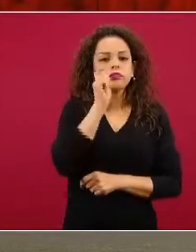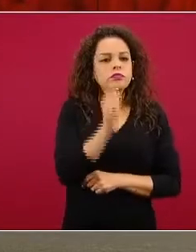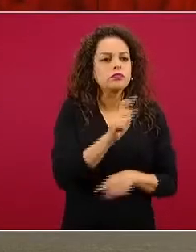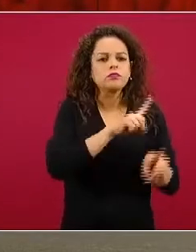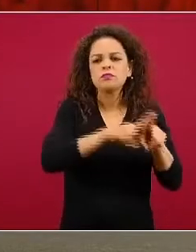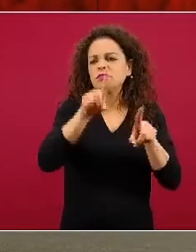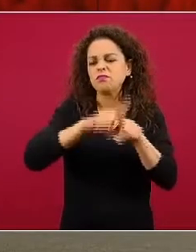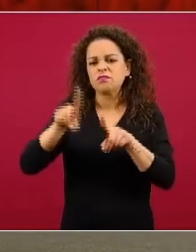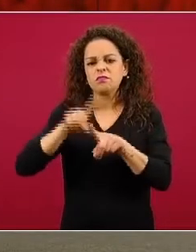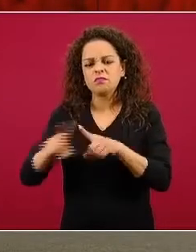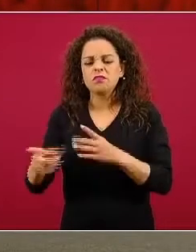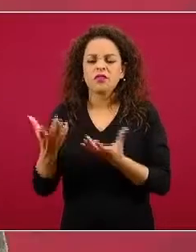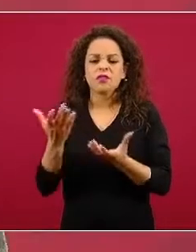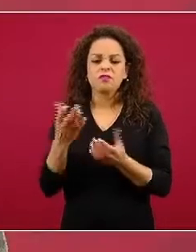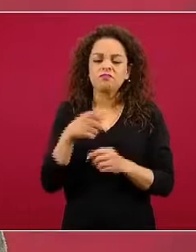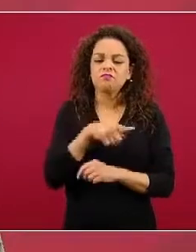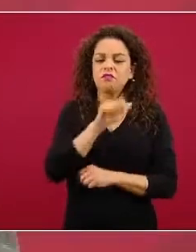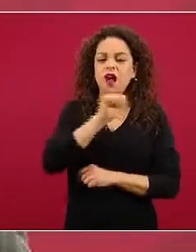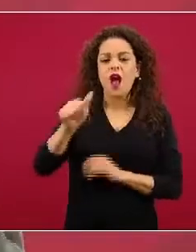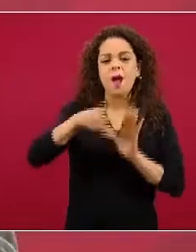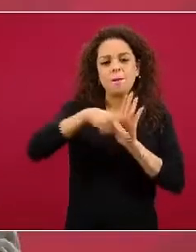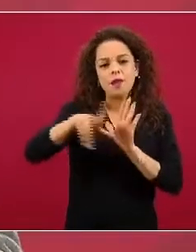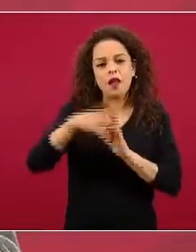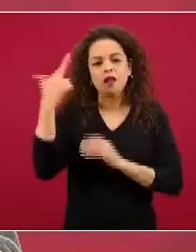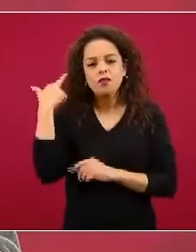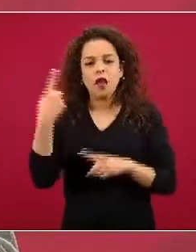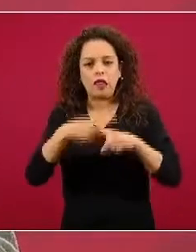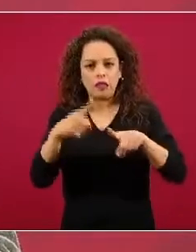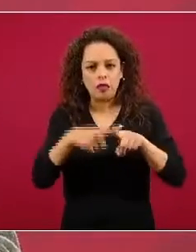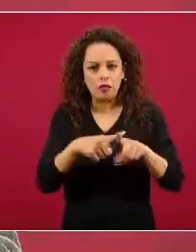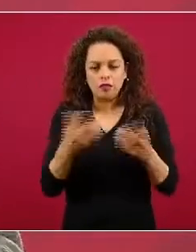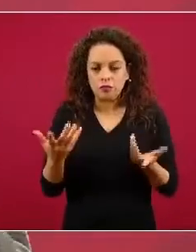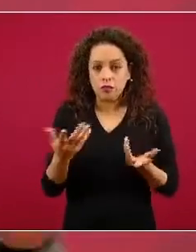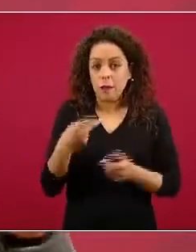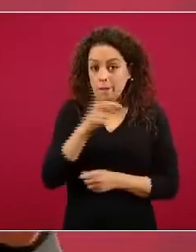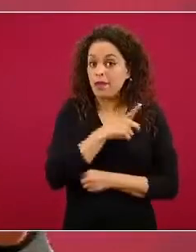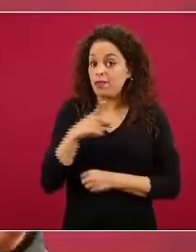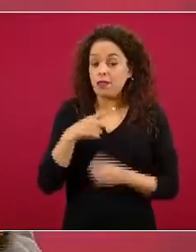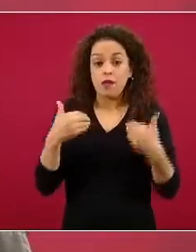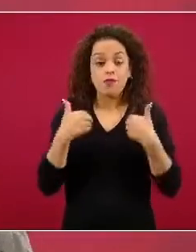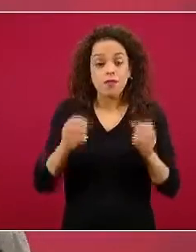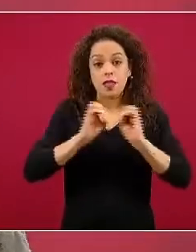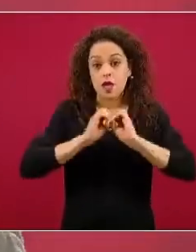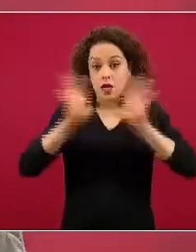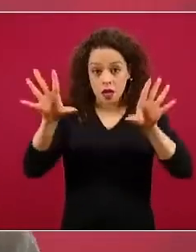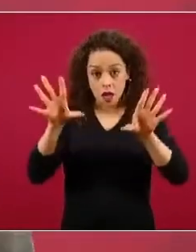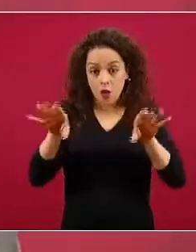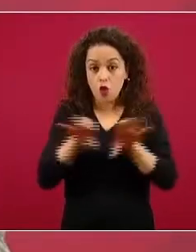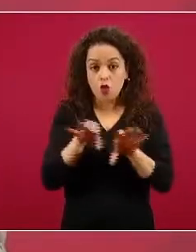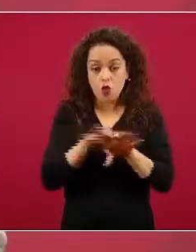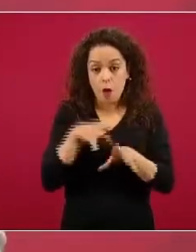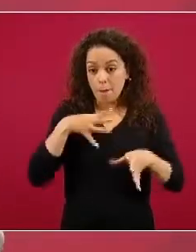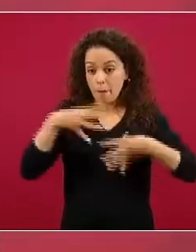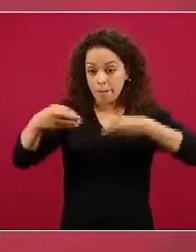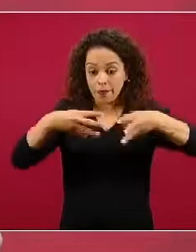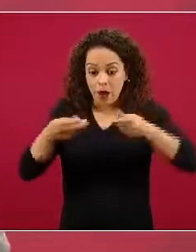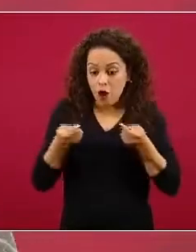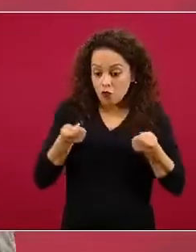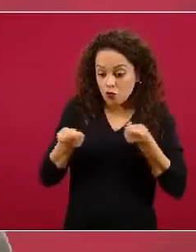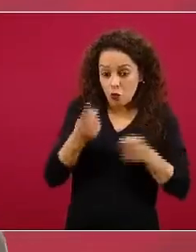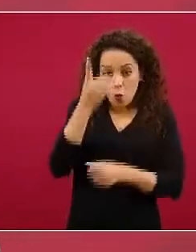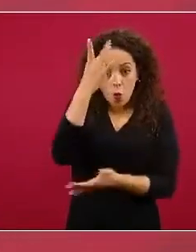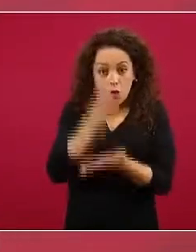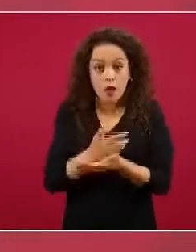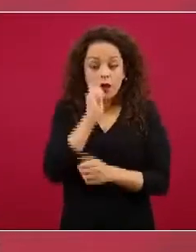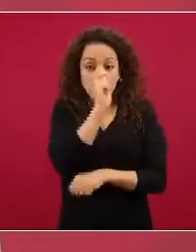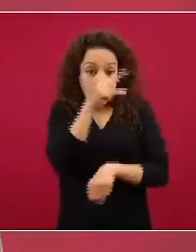medios de comunicación. Pero tengamos muy claro, el manejo de la epidemia no es solo un tema médico, un